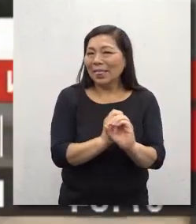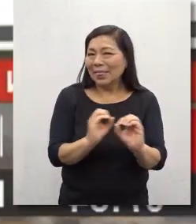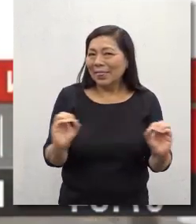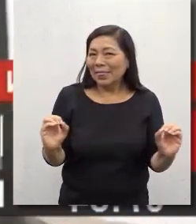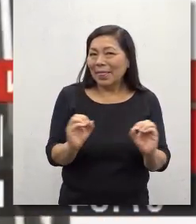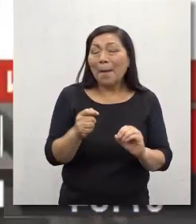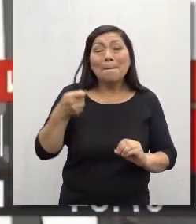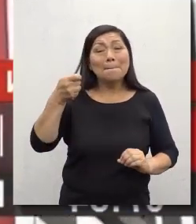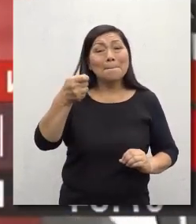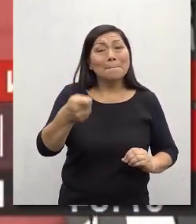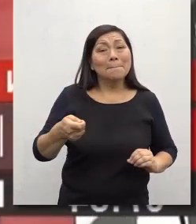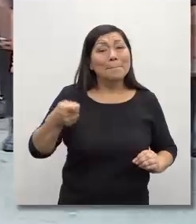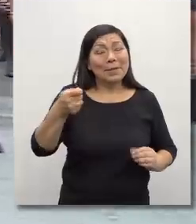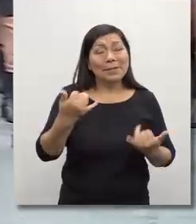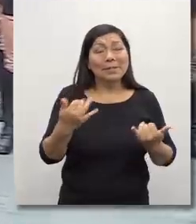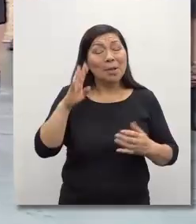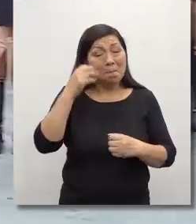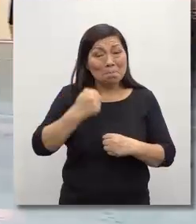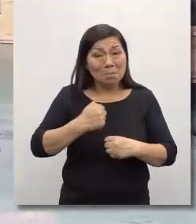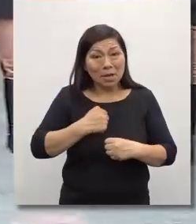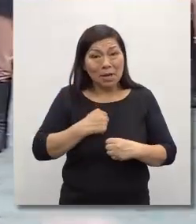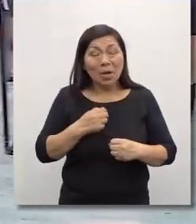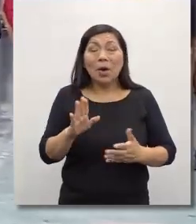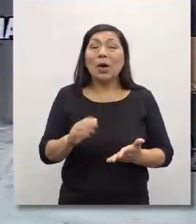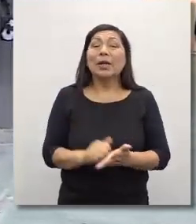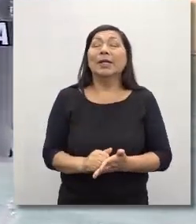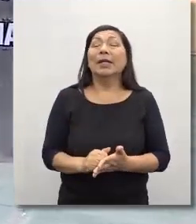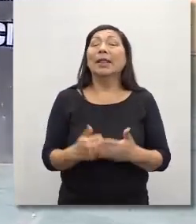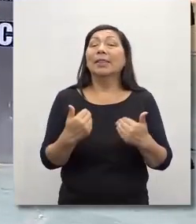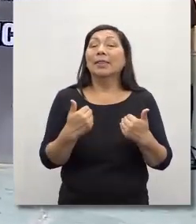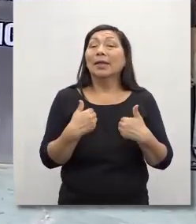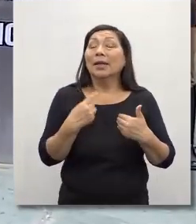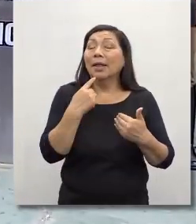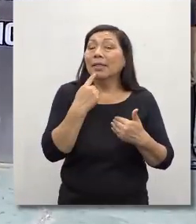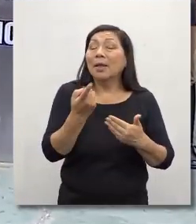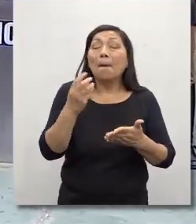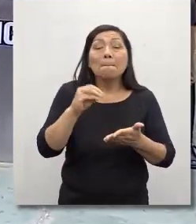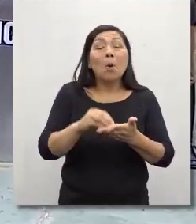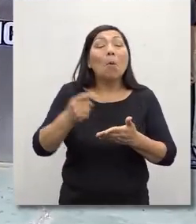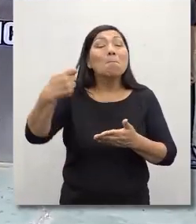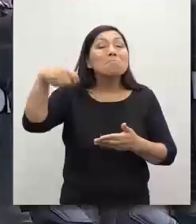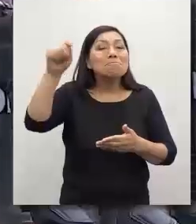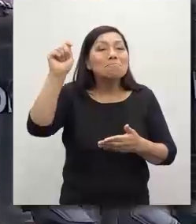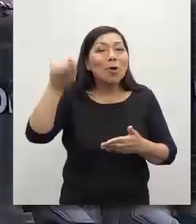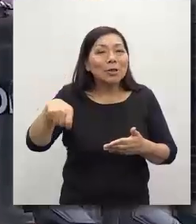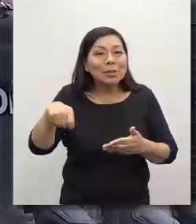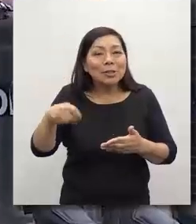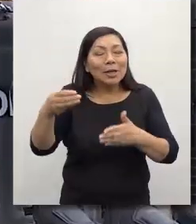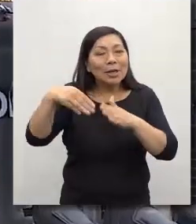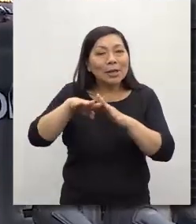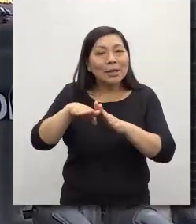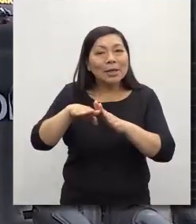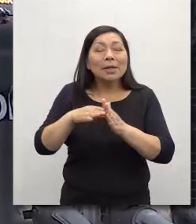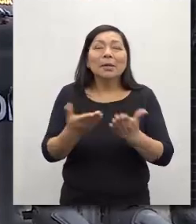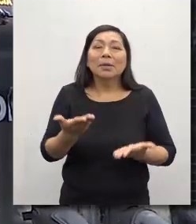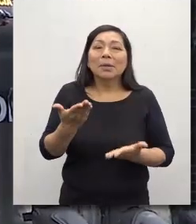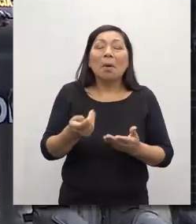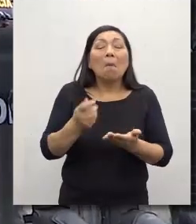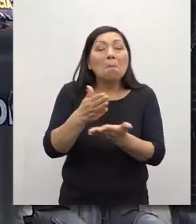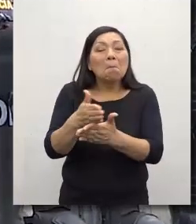justifique que en las pensiones de dichos militares o policías se establezcan porcentajes los que incluso llegan a